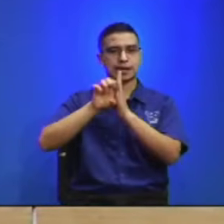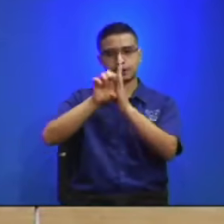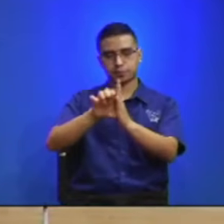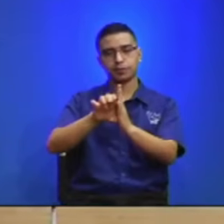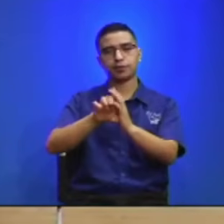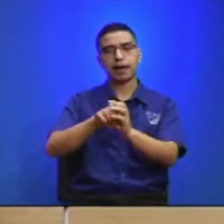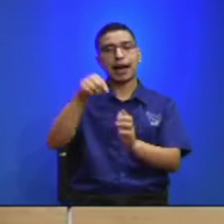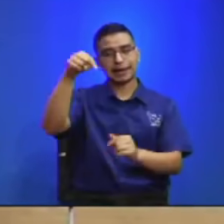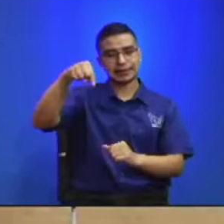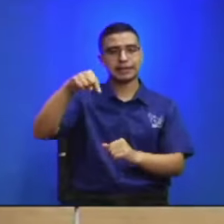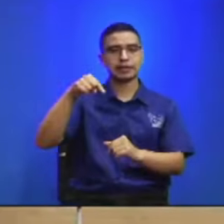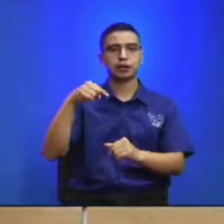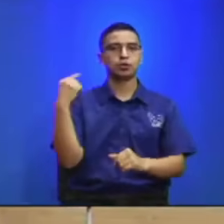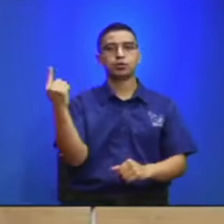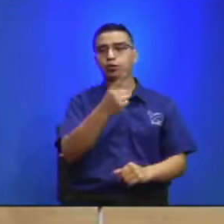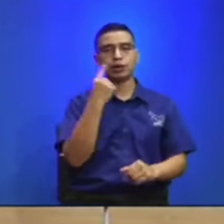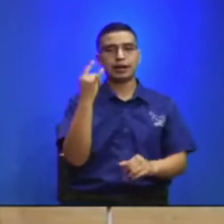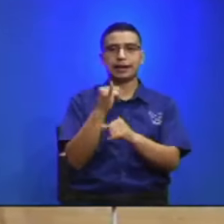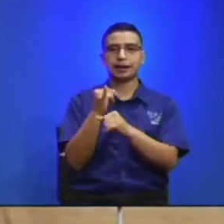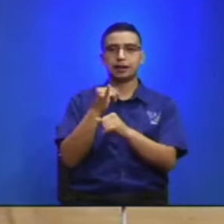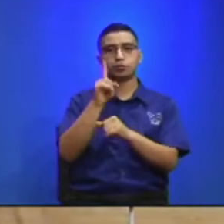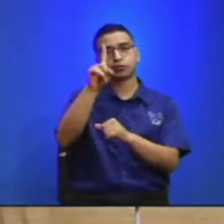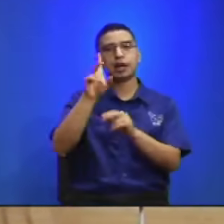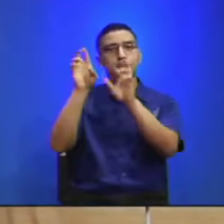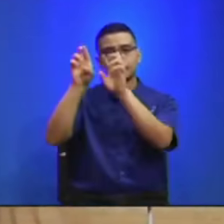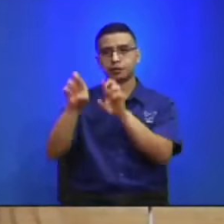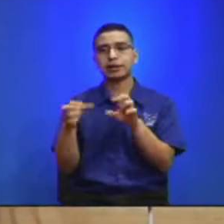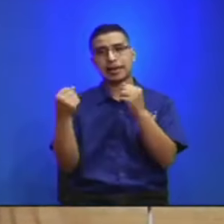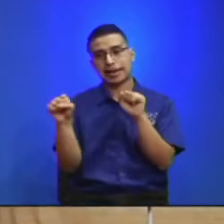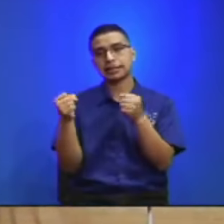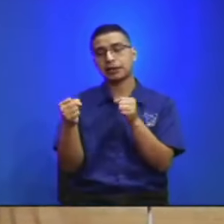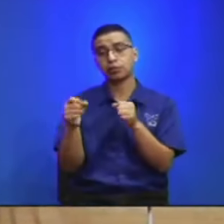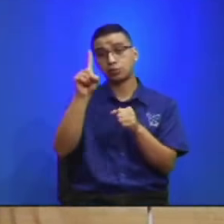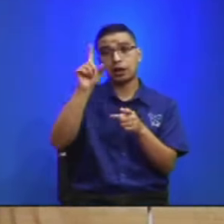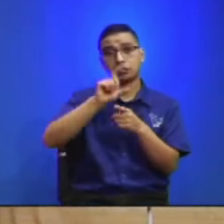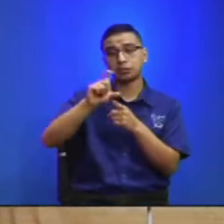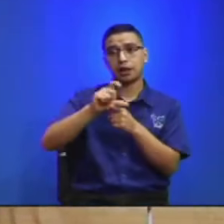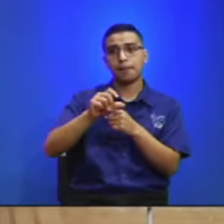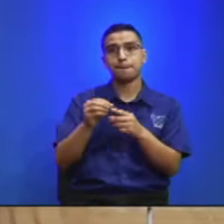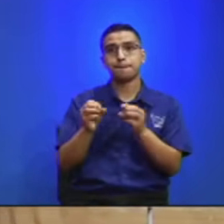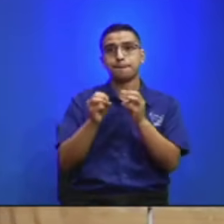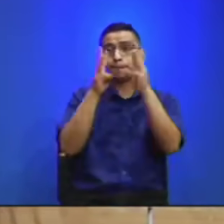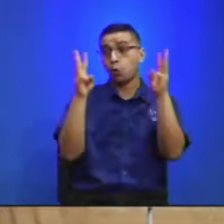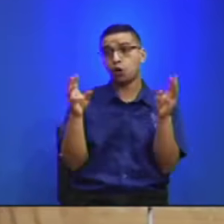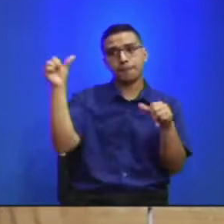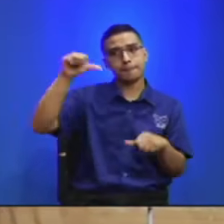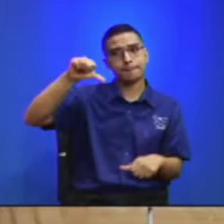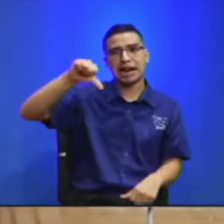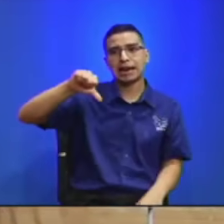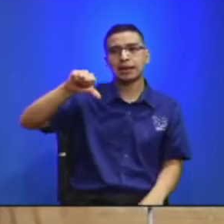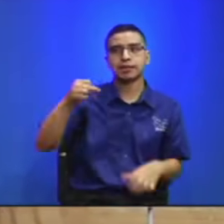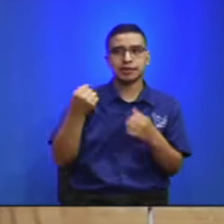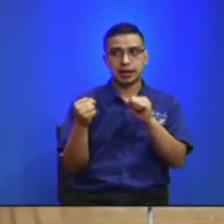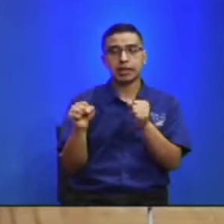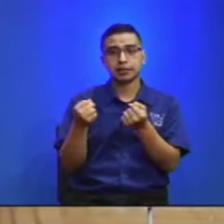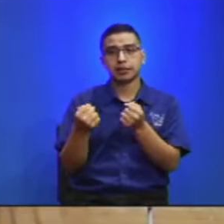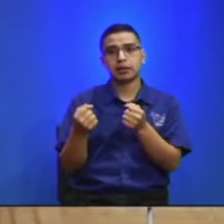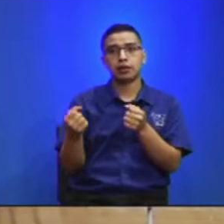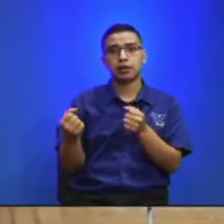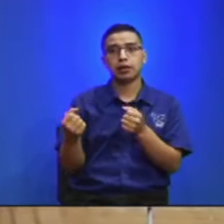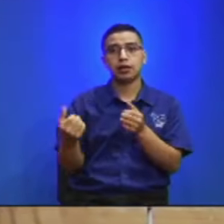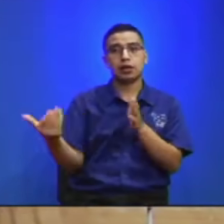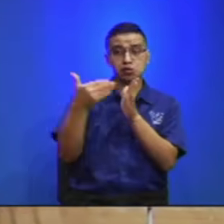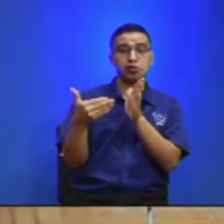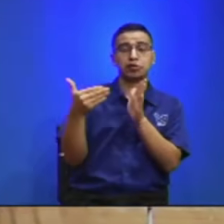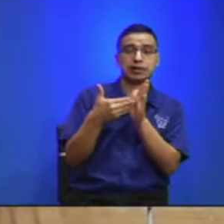cuerpo que está haciendo algo muy malo y nos está afectando a todos